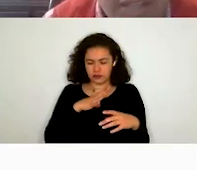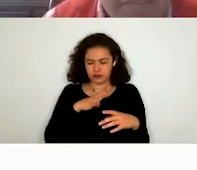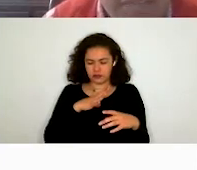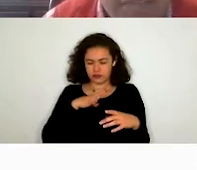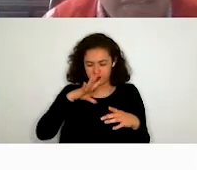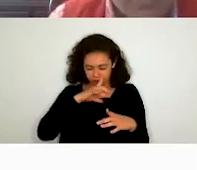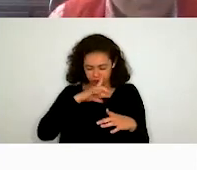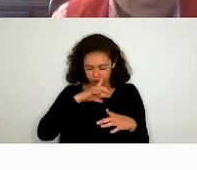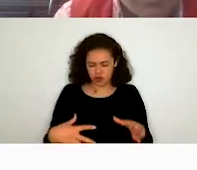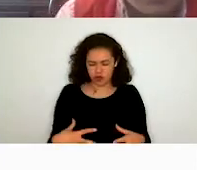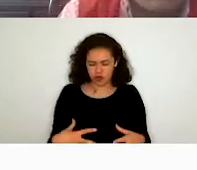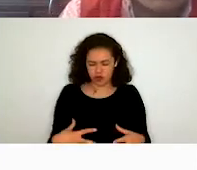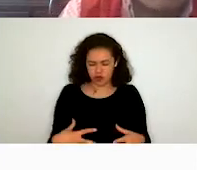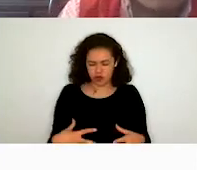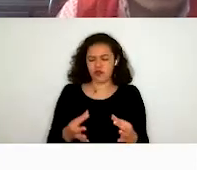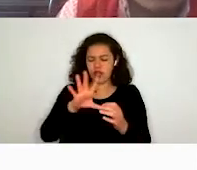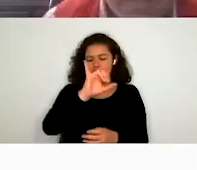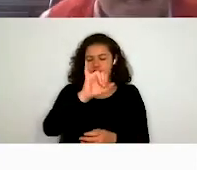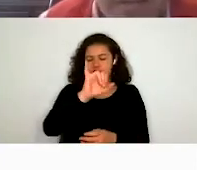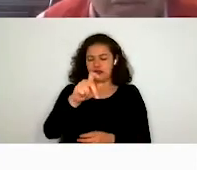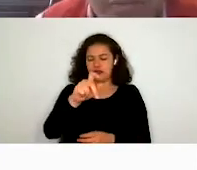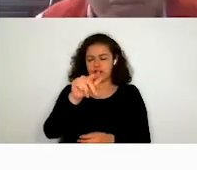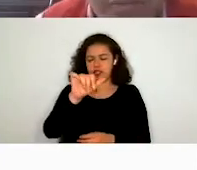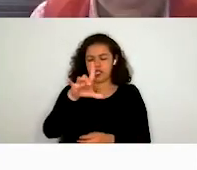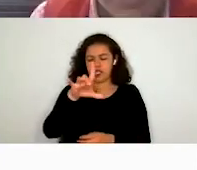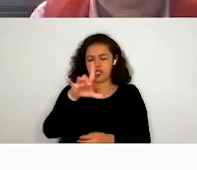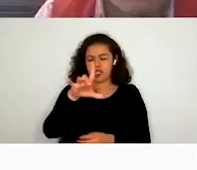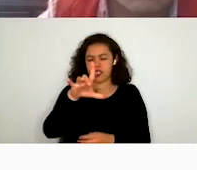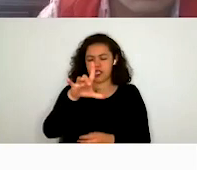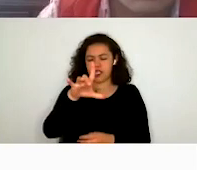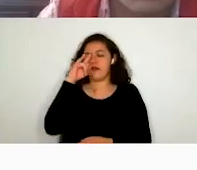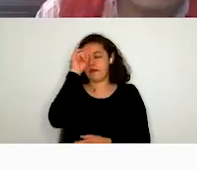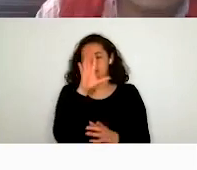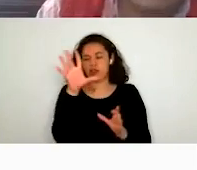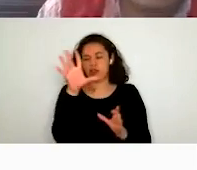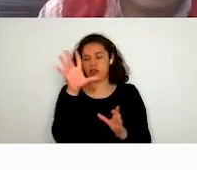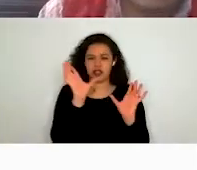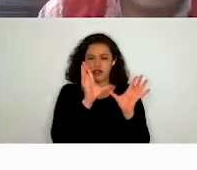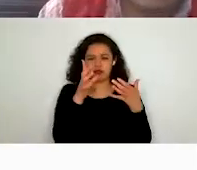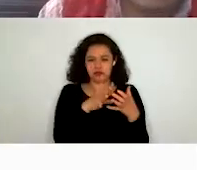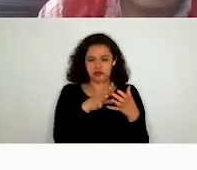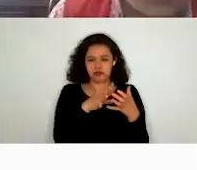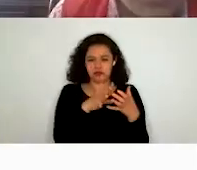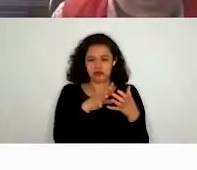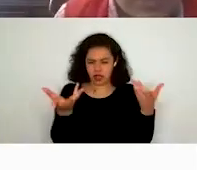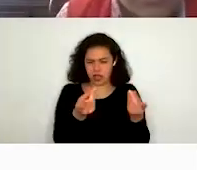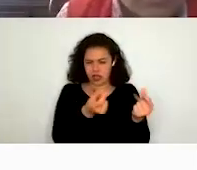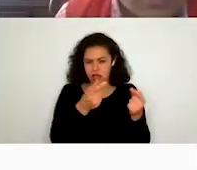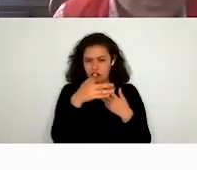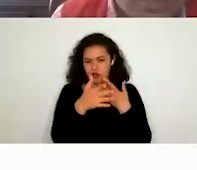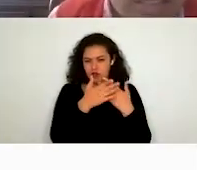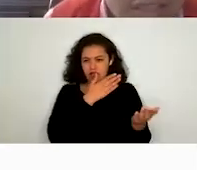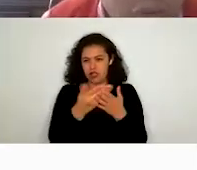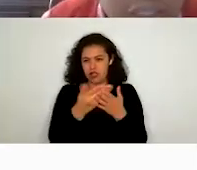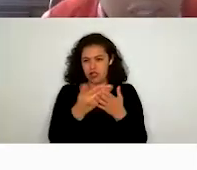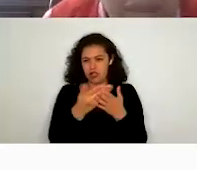finalidad que va a ser el órgano operativo de referencia cuyo ámbito de acción